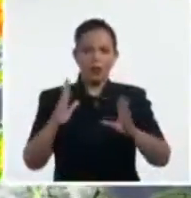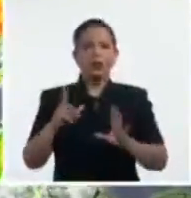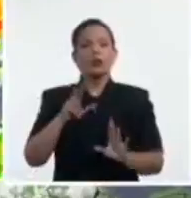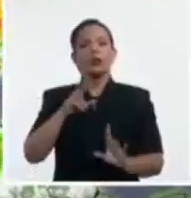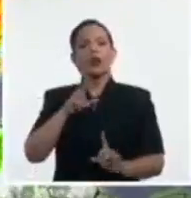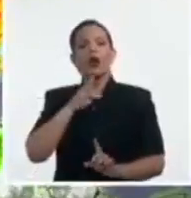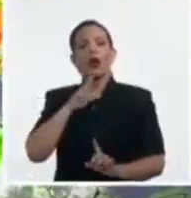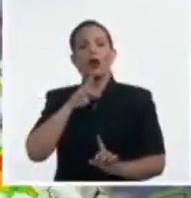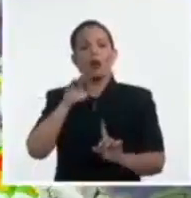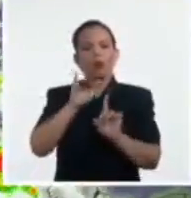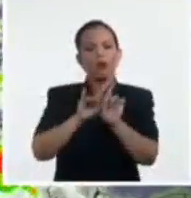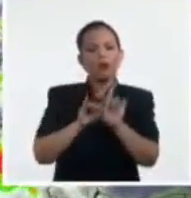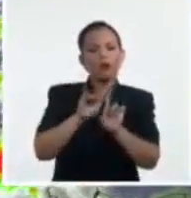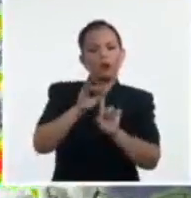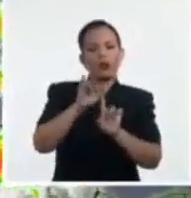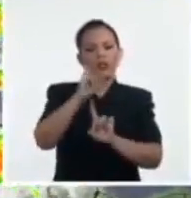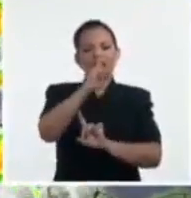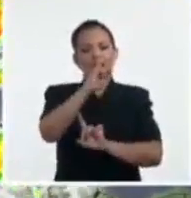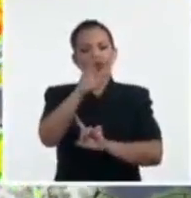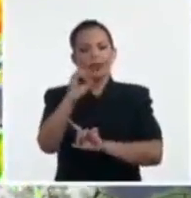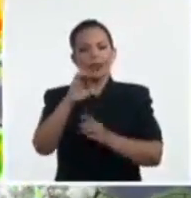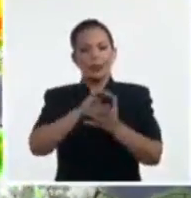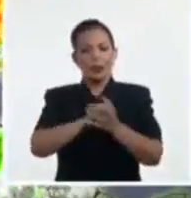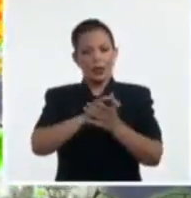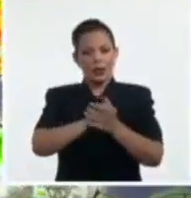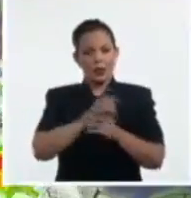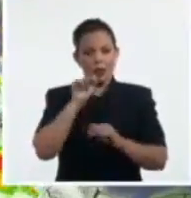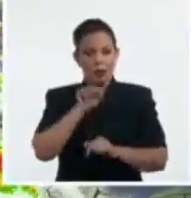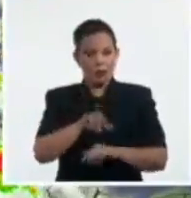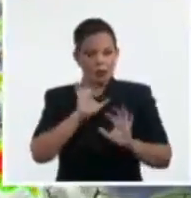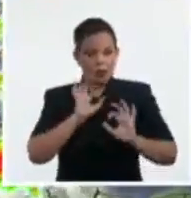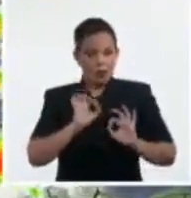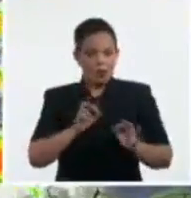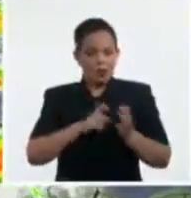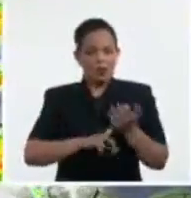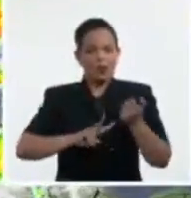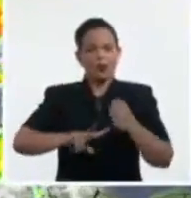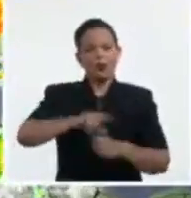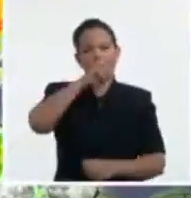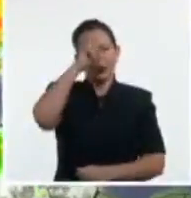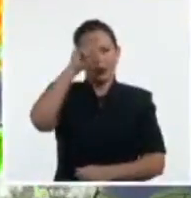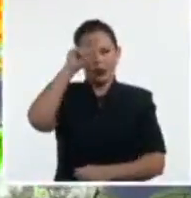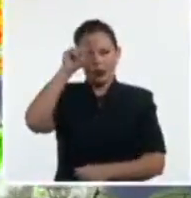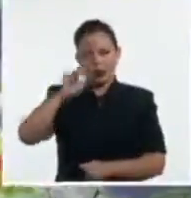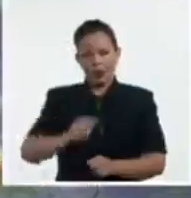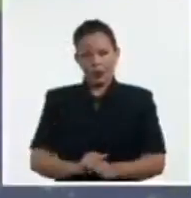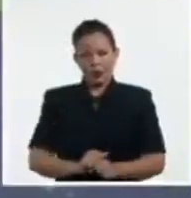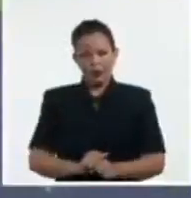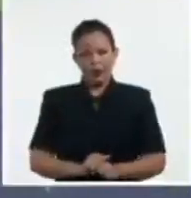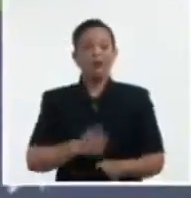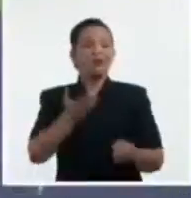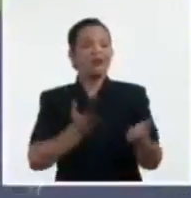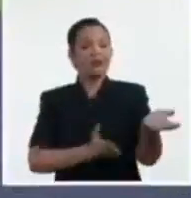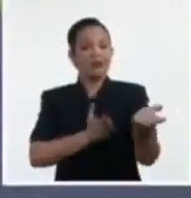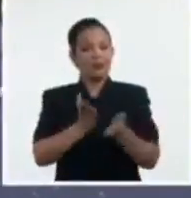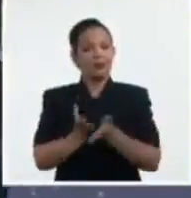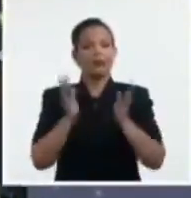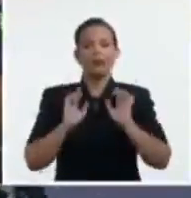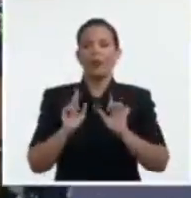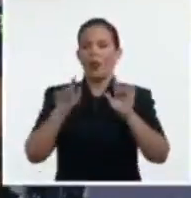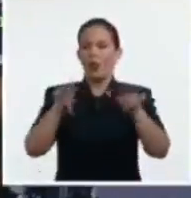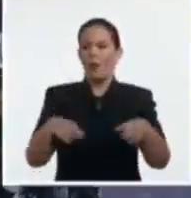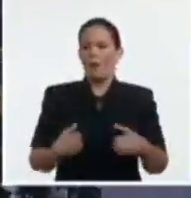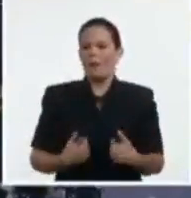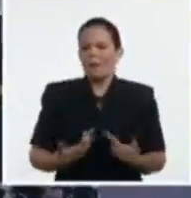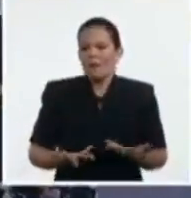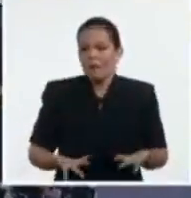de 60 milímetros en la estación meteorológica de Topes de Collante en la provincia de Santi Spíritus. Se mantienen durante esta jornada los